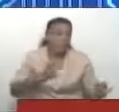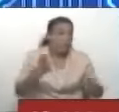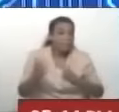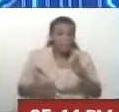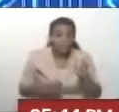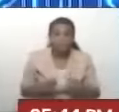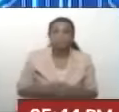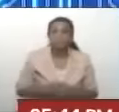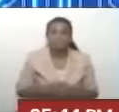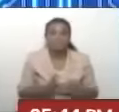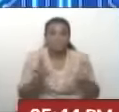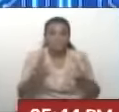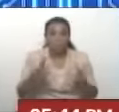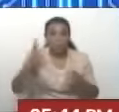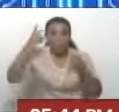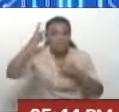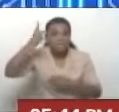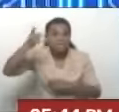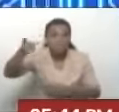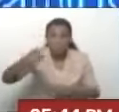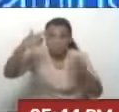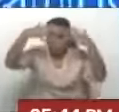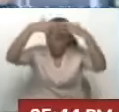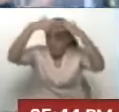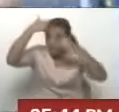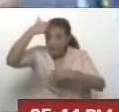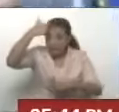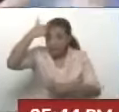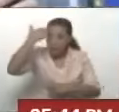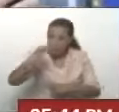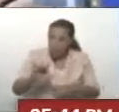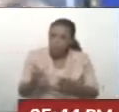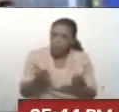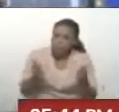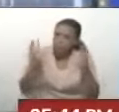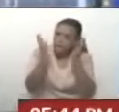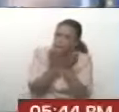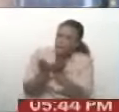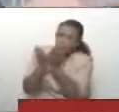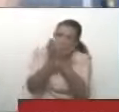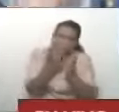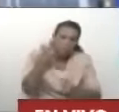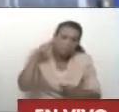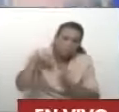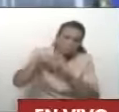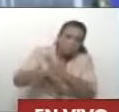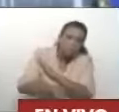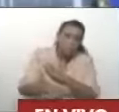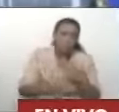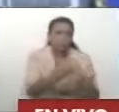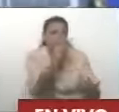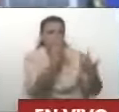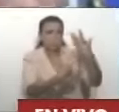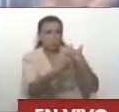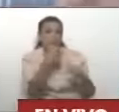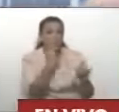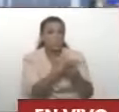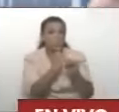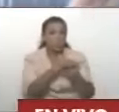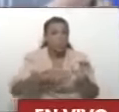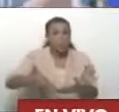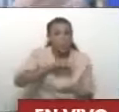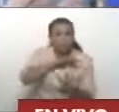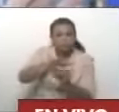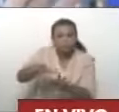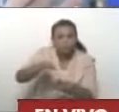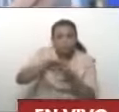dentro de las operaciones psicológicas que hemos nosotros tenido, siempre estamos enfrentando por esta guerra híbrida que está sobre Venezuela, es